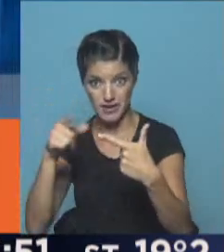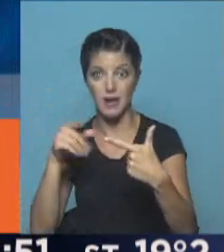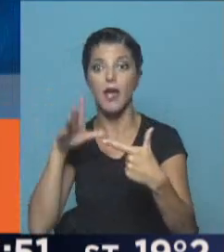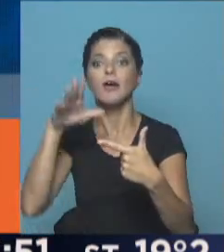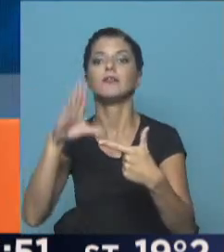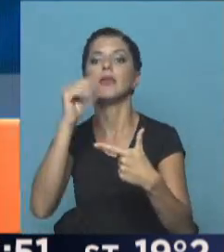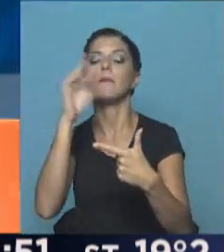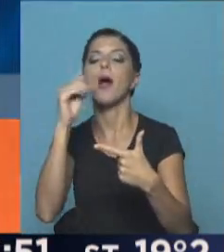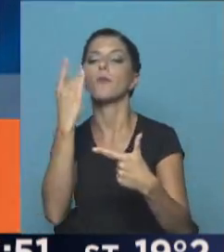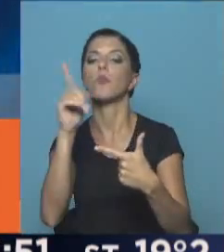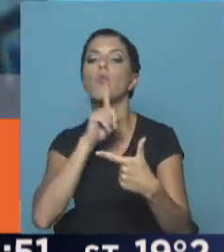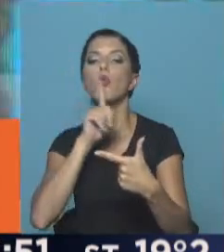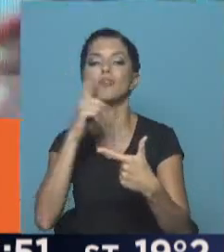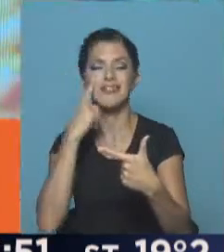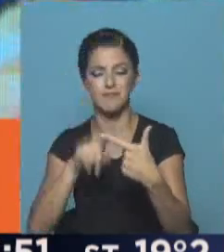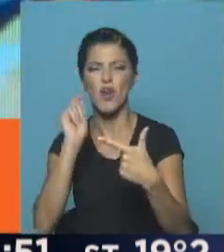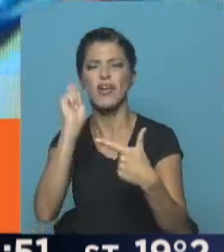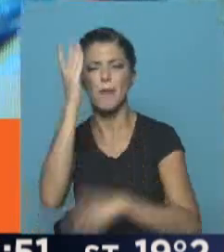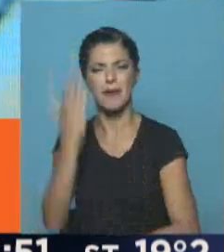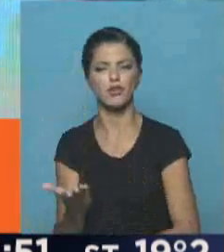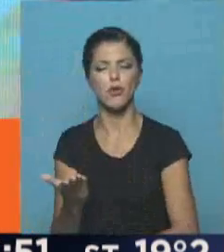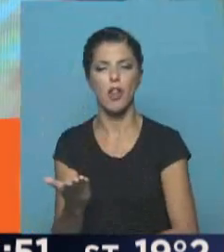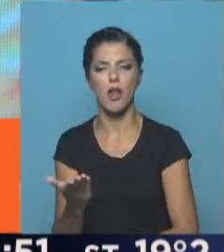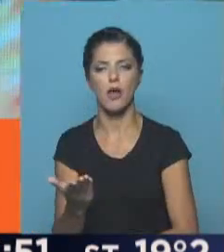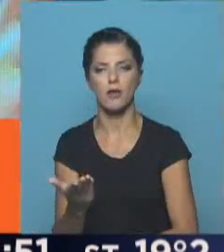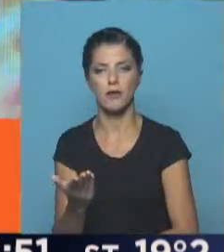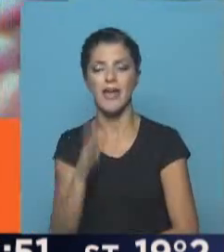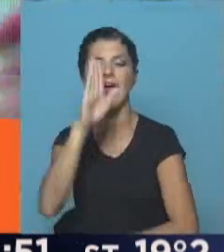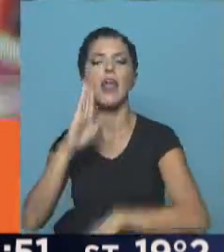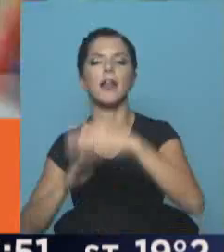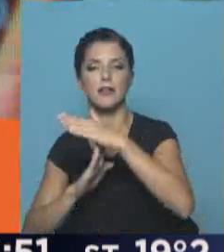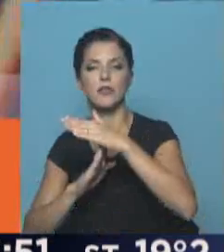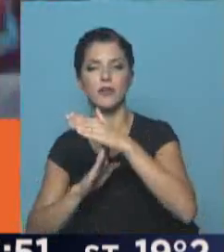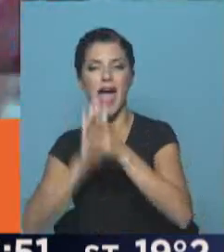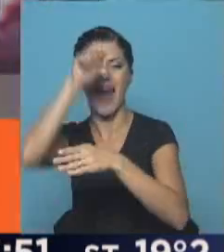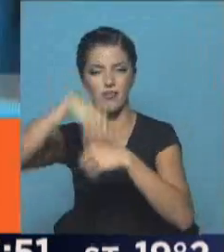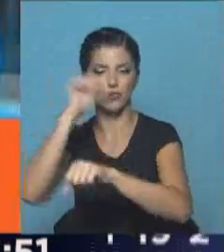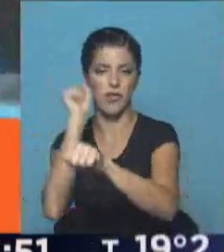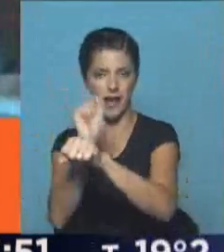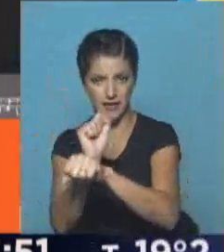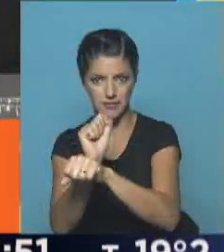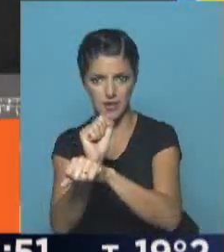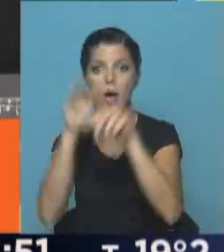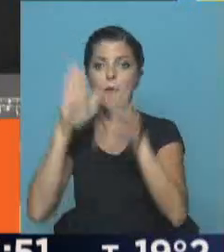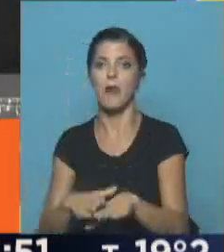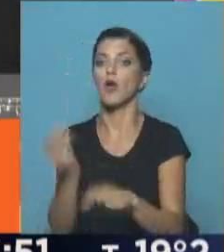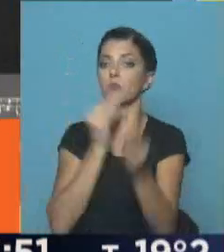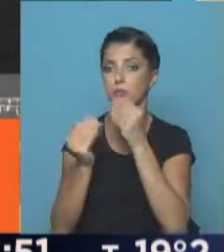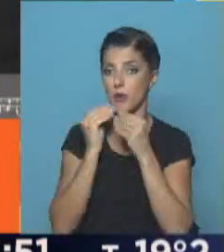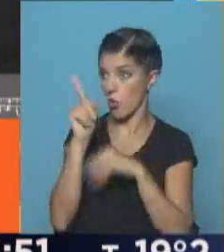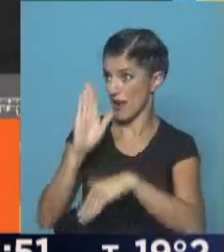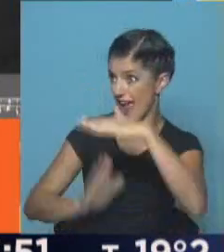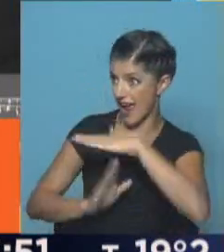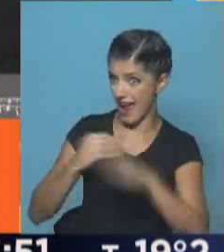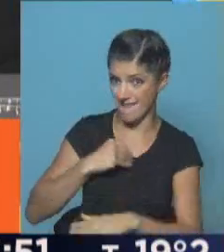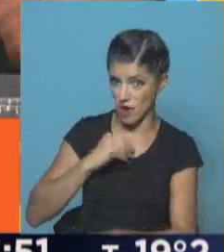es Barghouti? Es alguien que está encabezando las rebeliones en las cárceles, más que todo huelgas de hambre. Es uno de los grandes héroes de ellos, ¿no? Y